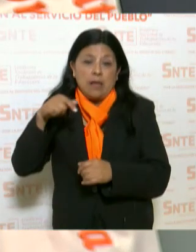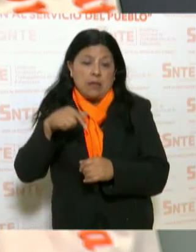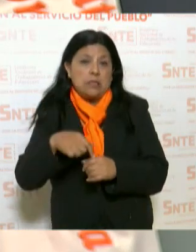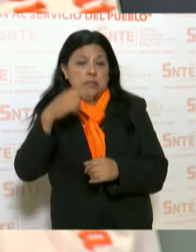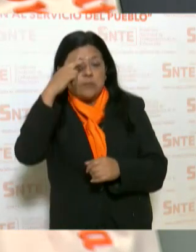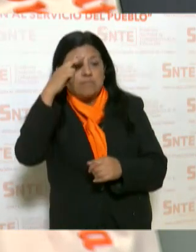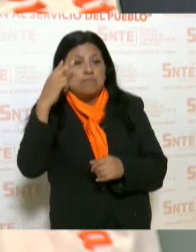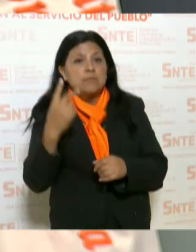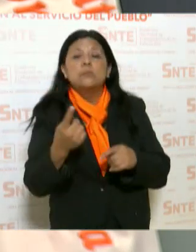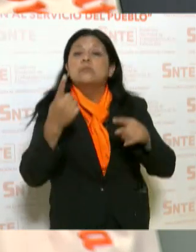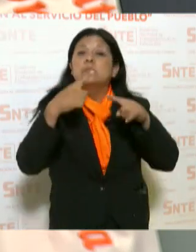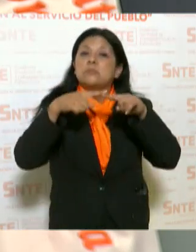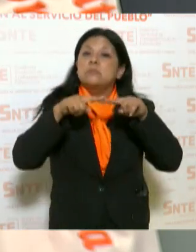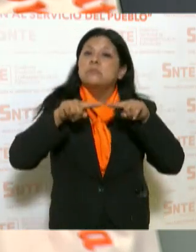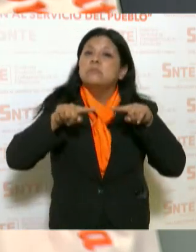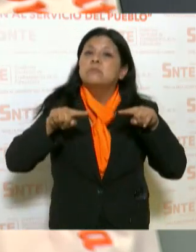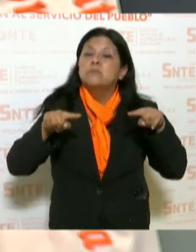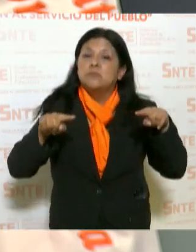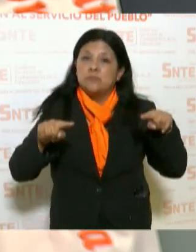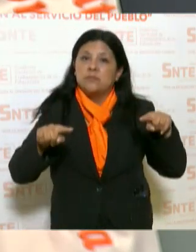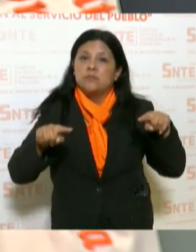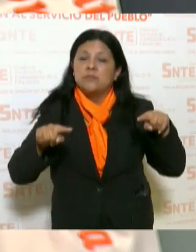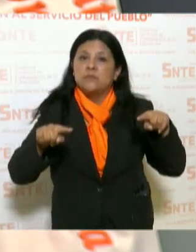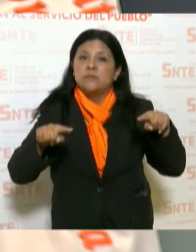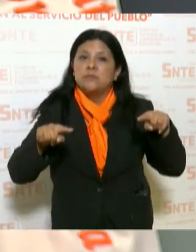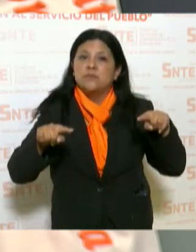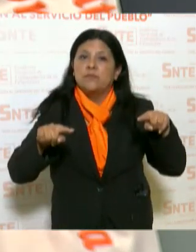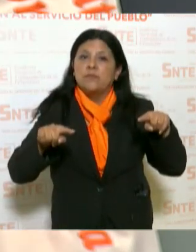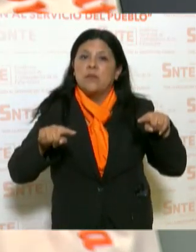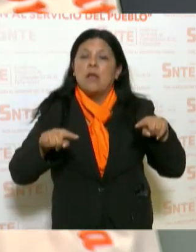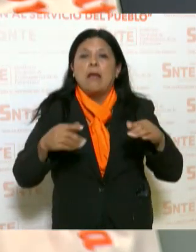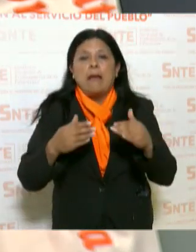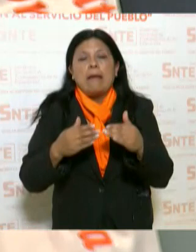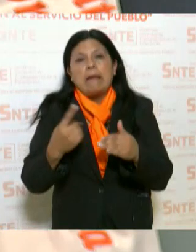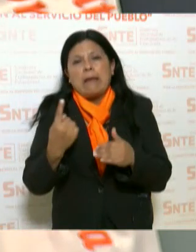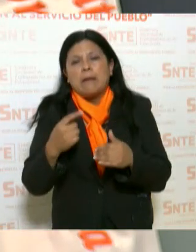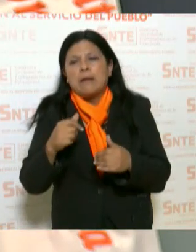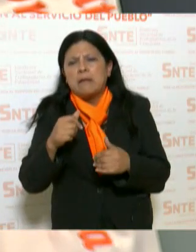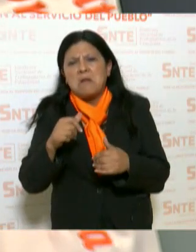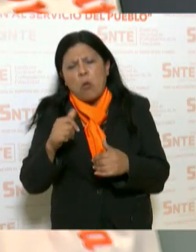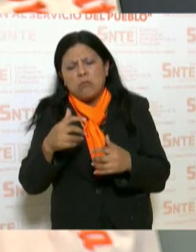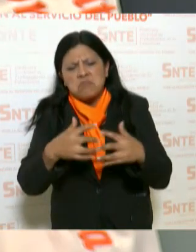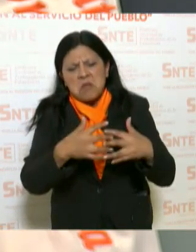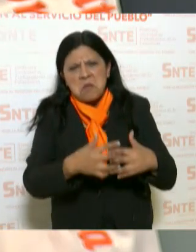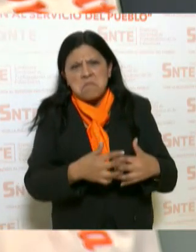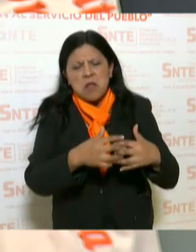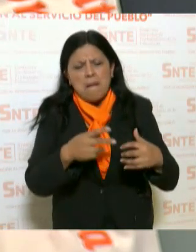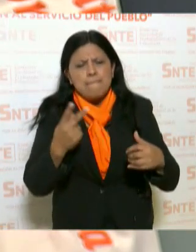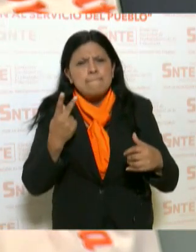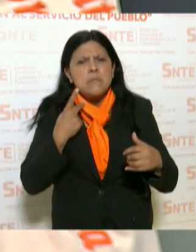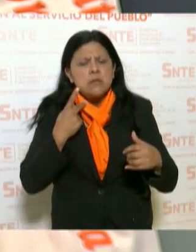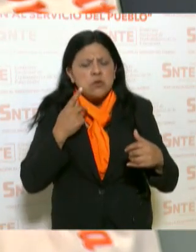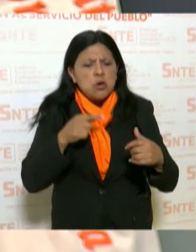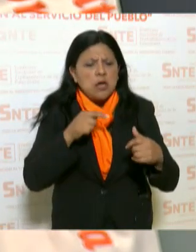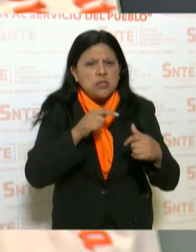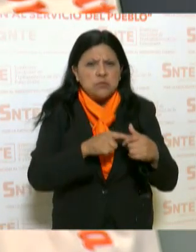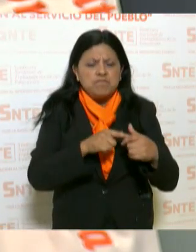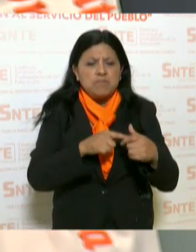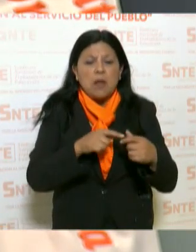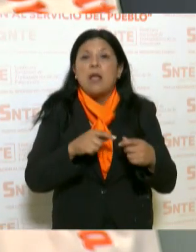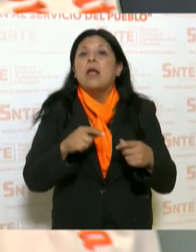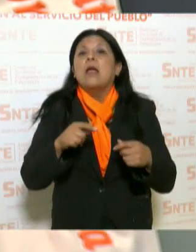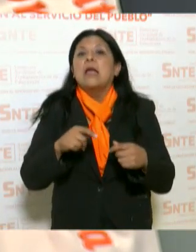a diferencia de lo que pedían las compañías petroleras extranjeras, en el artículo